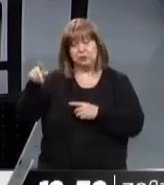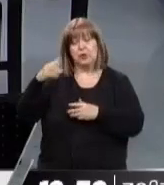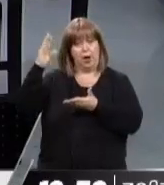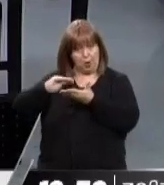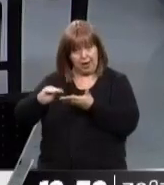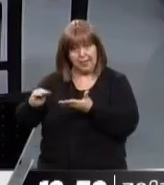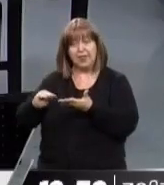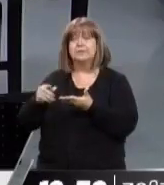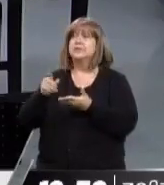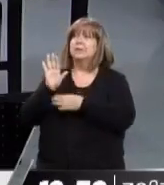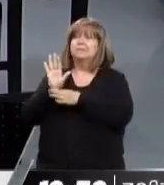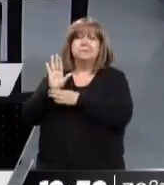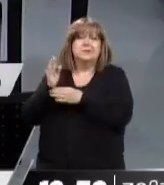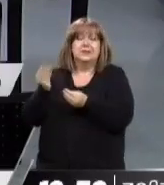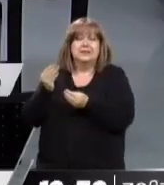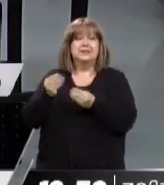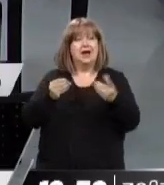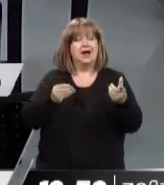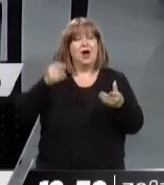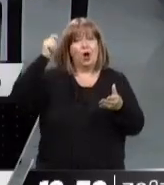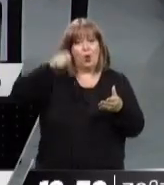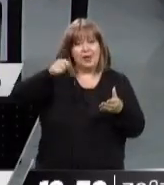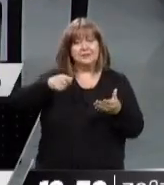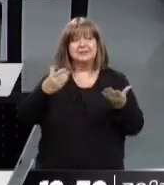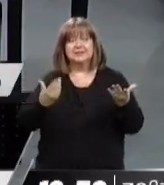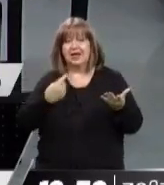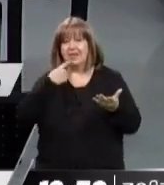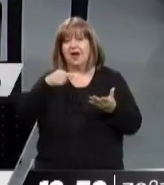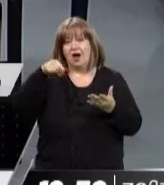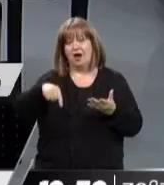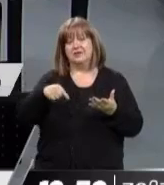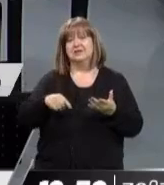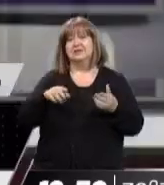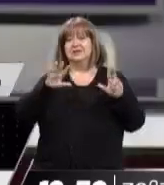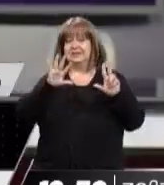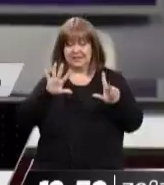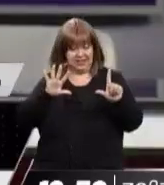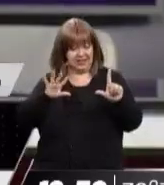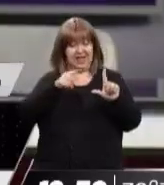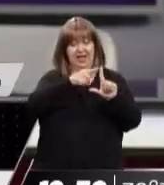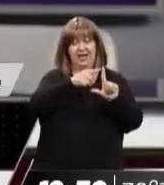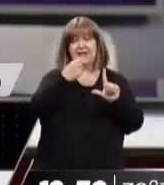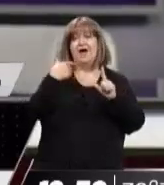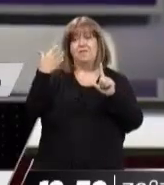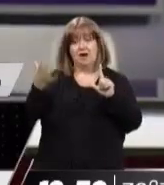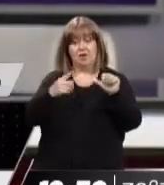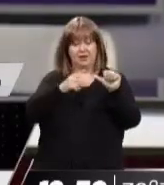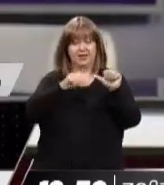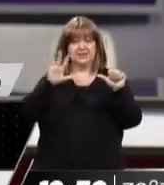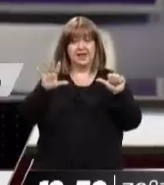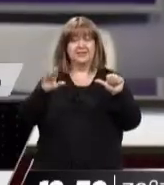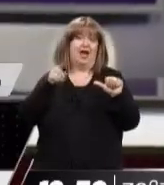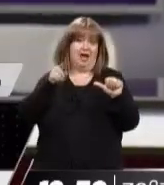adelante y lo que significa para ustedes haber escuchado y haber hoy sido testigo de este resultado. Sí, la verdad que estamos